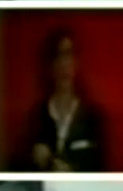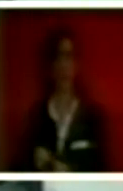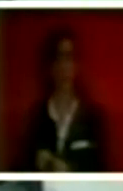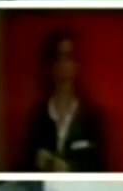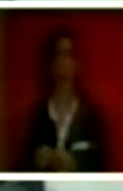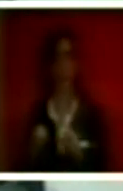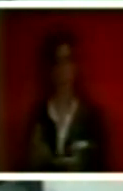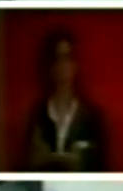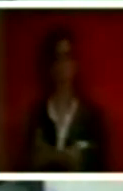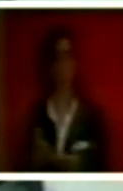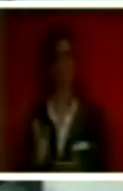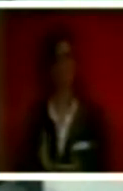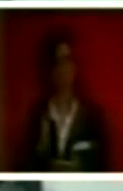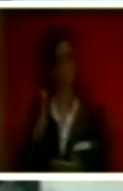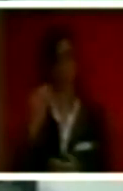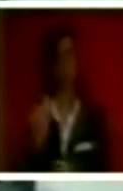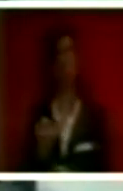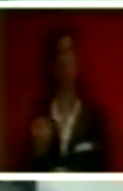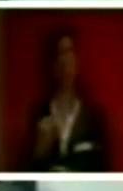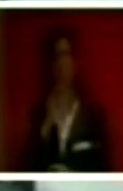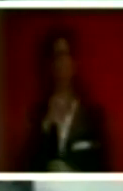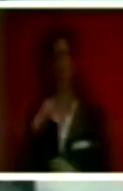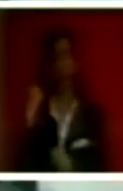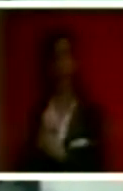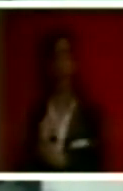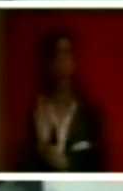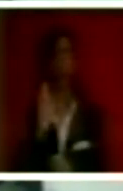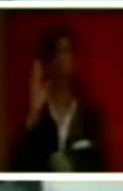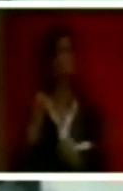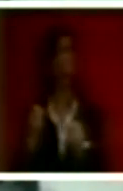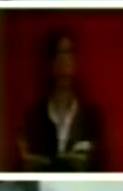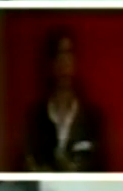y marcha con paso firme hacia su futuro.